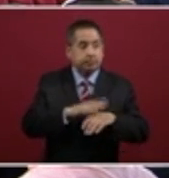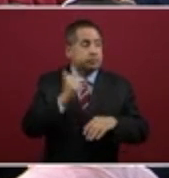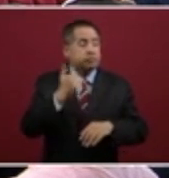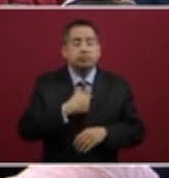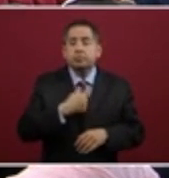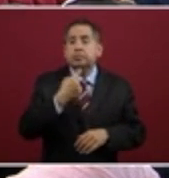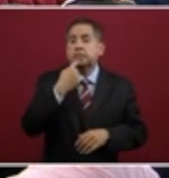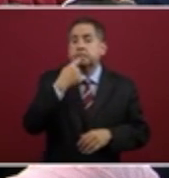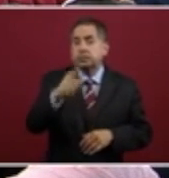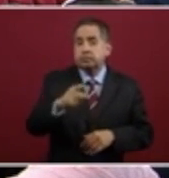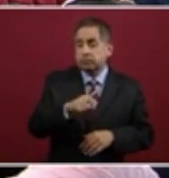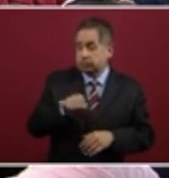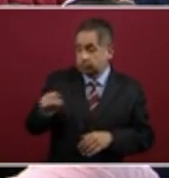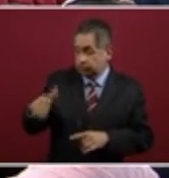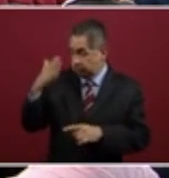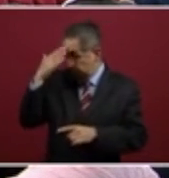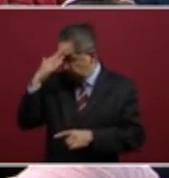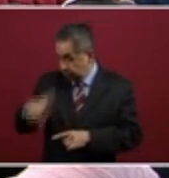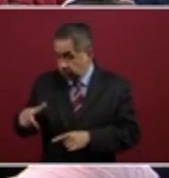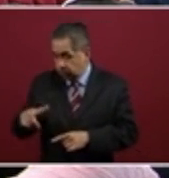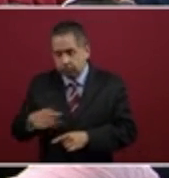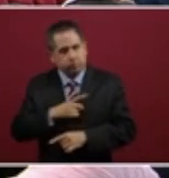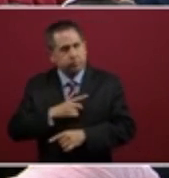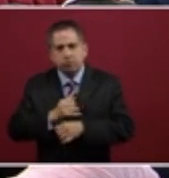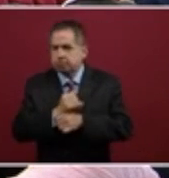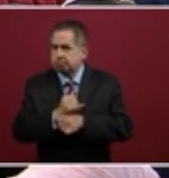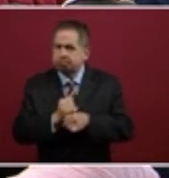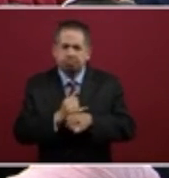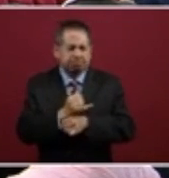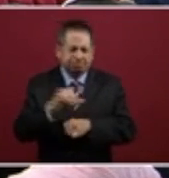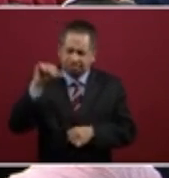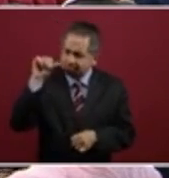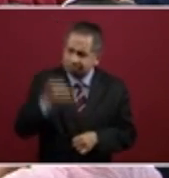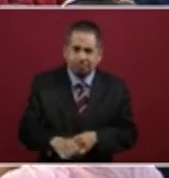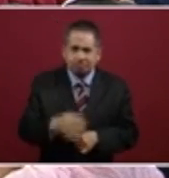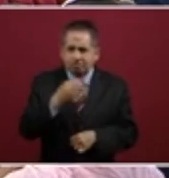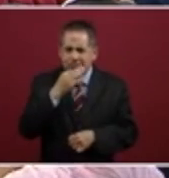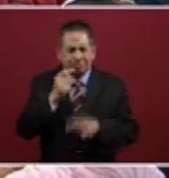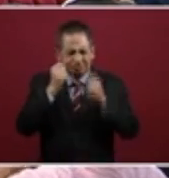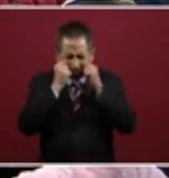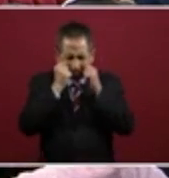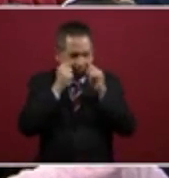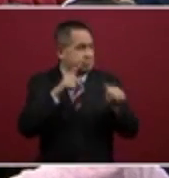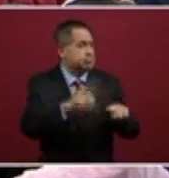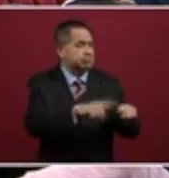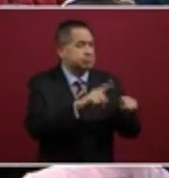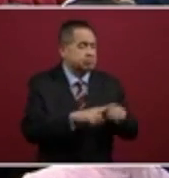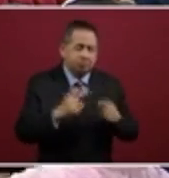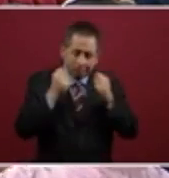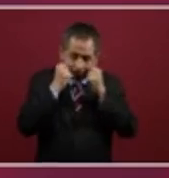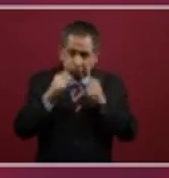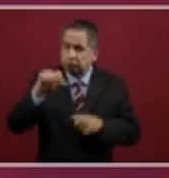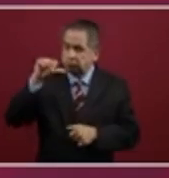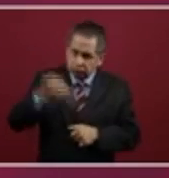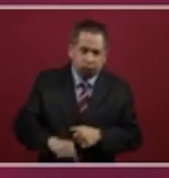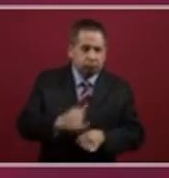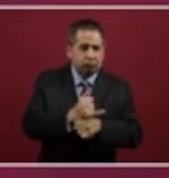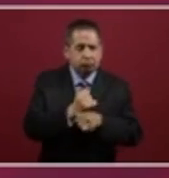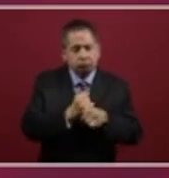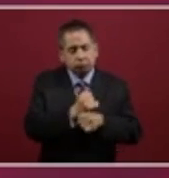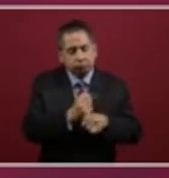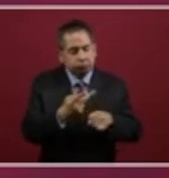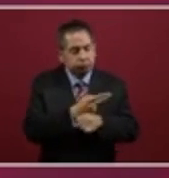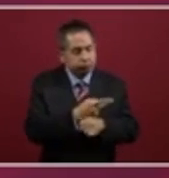obtenida sin justificación, de inmediato, sea quien sea, a